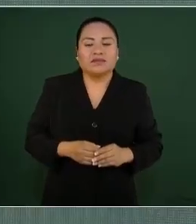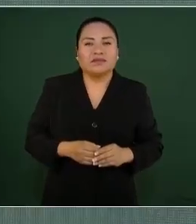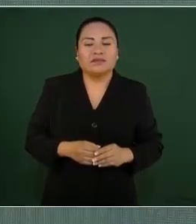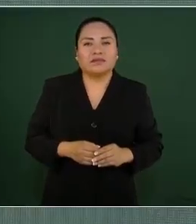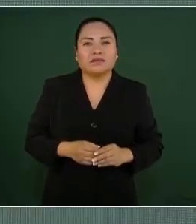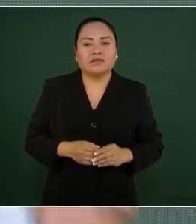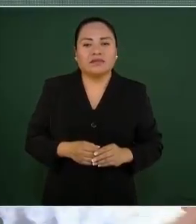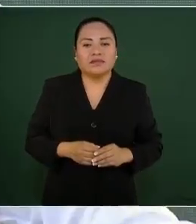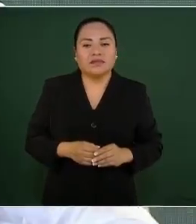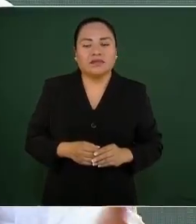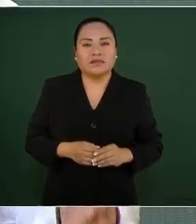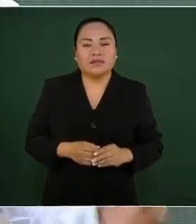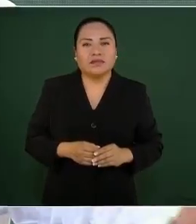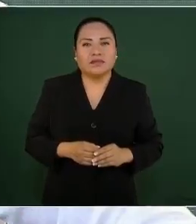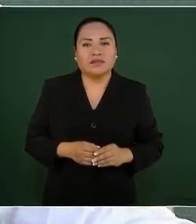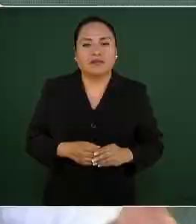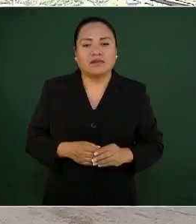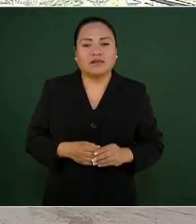Y